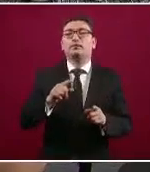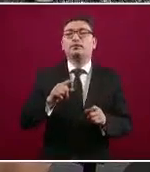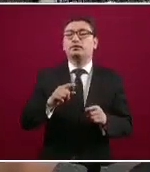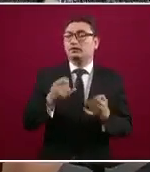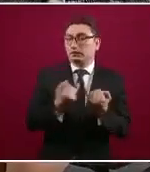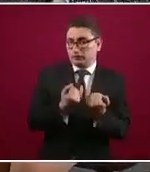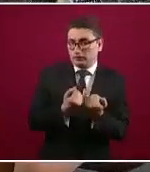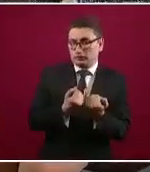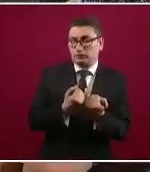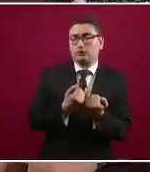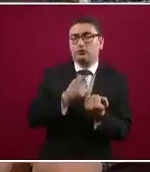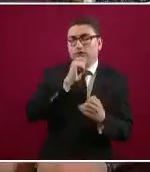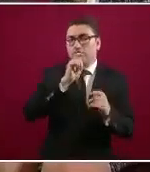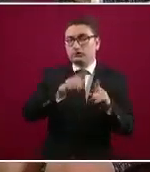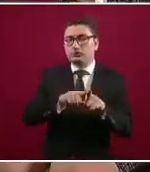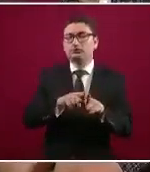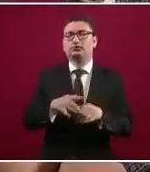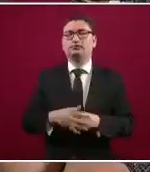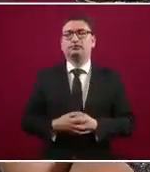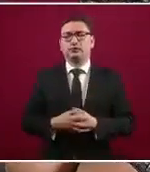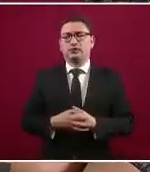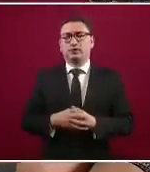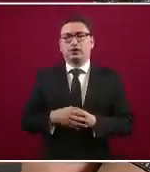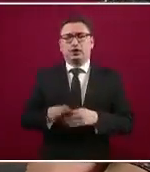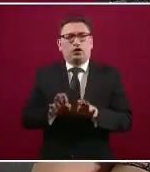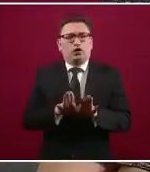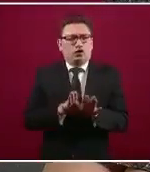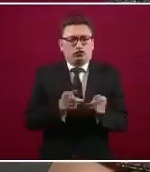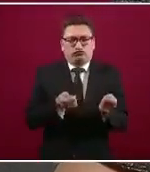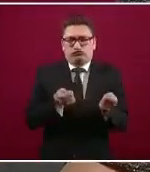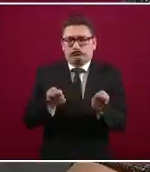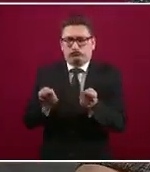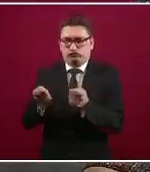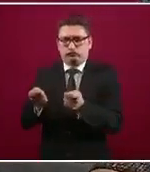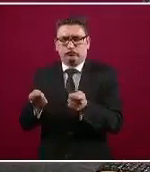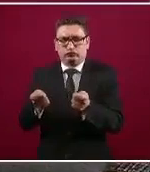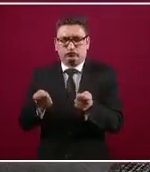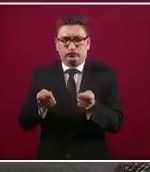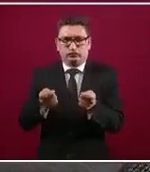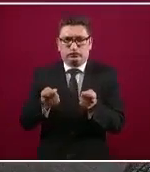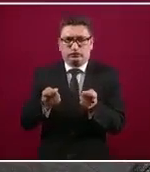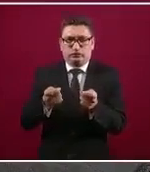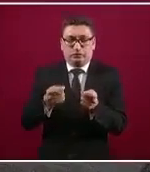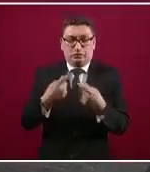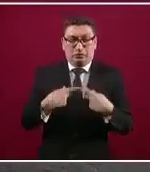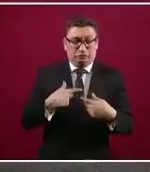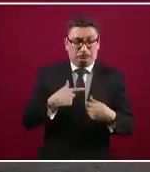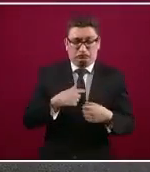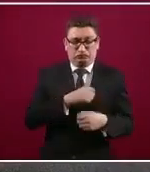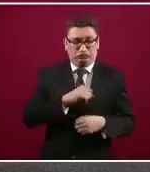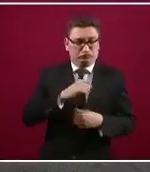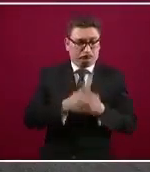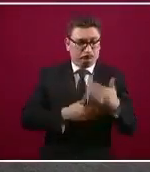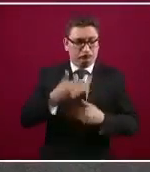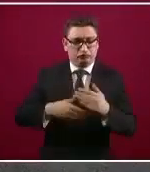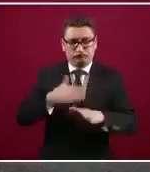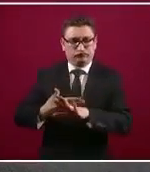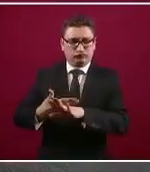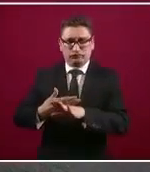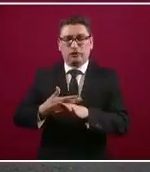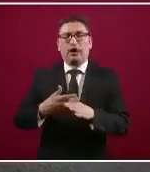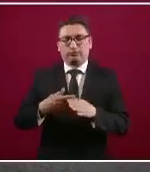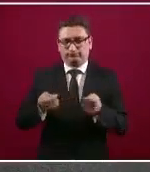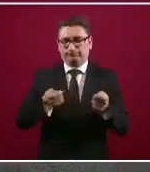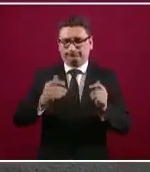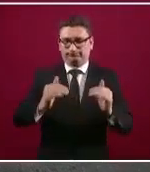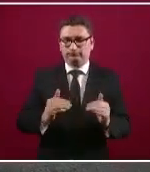vamos también en cuanto al control de la incidencia delictiva. Solo por último, por ejemplo, en este caso